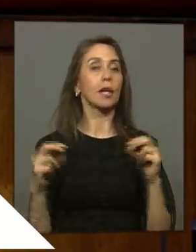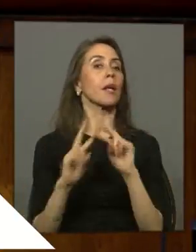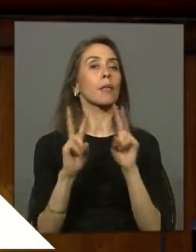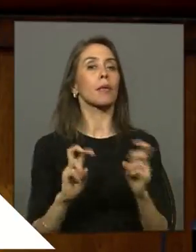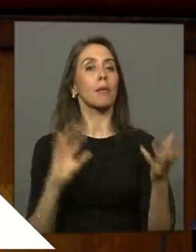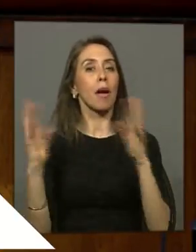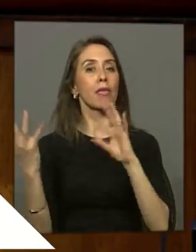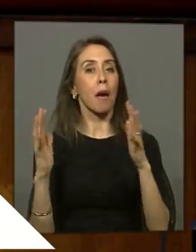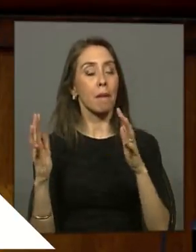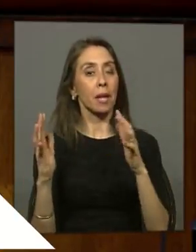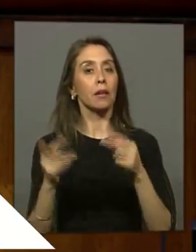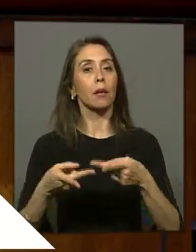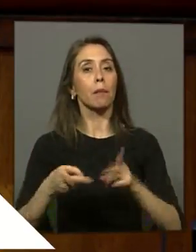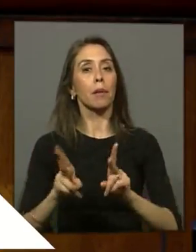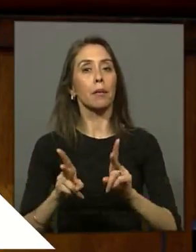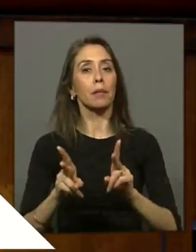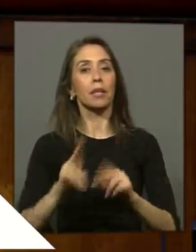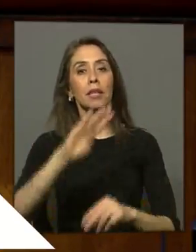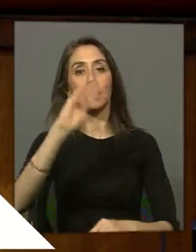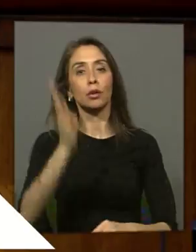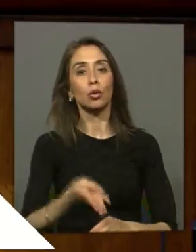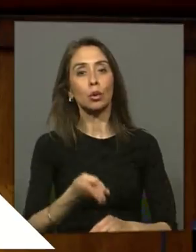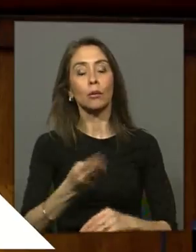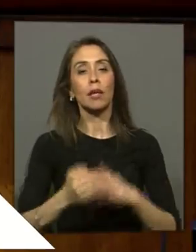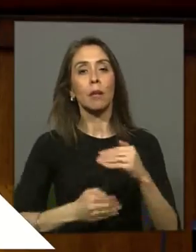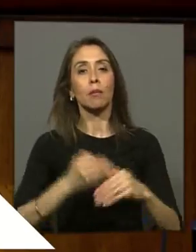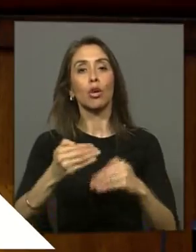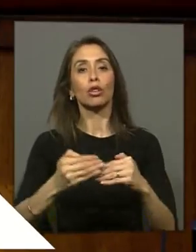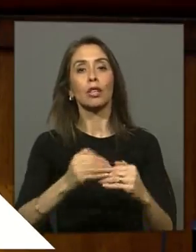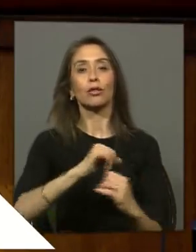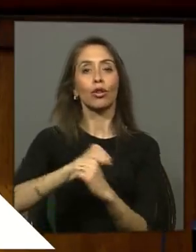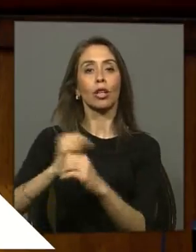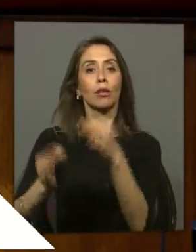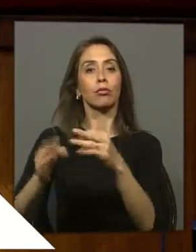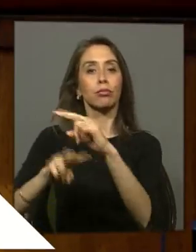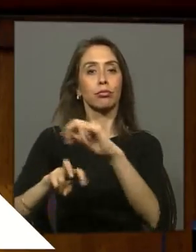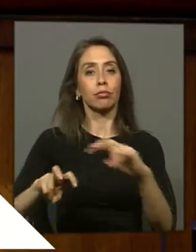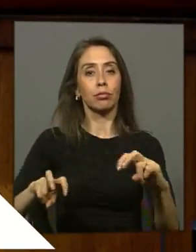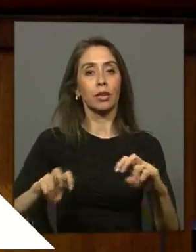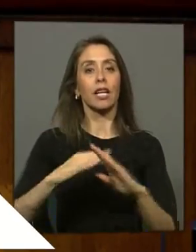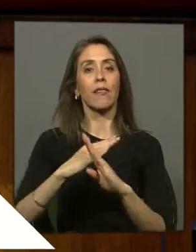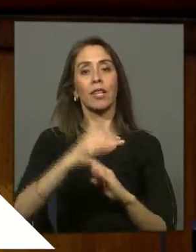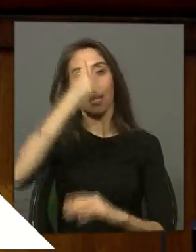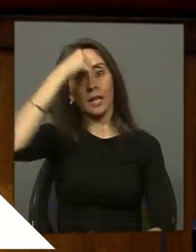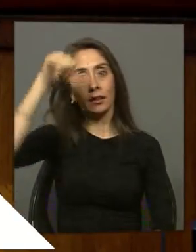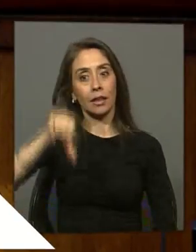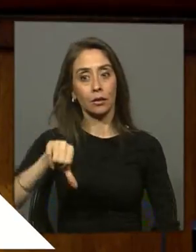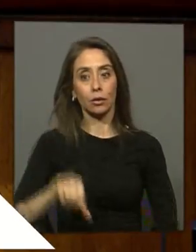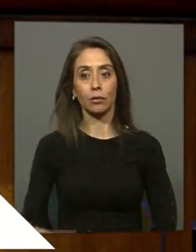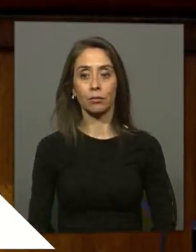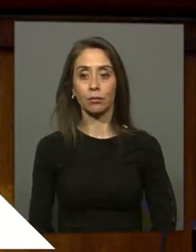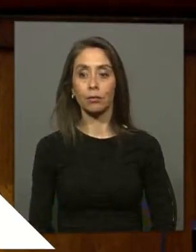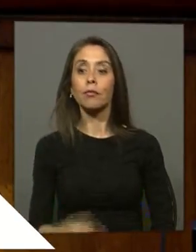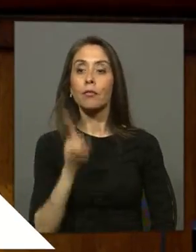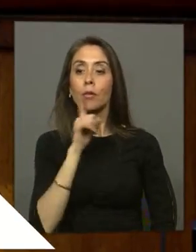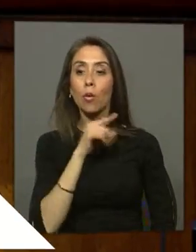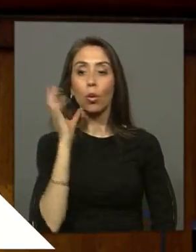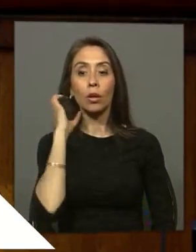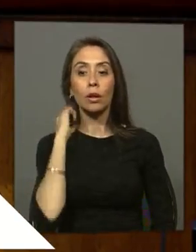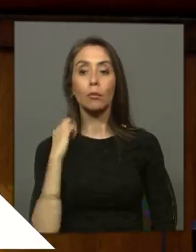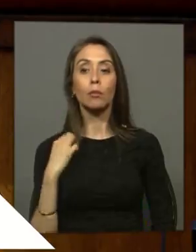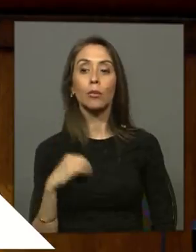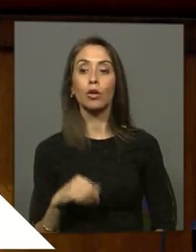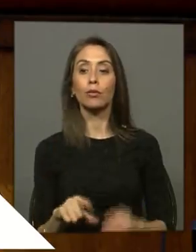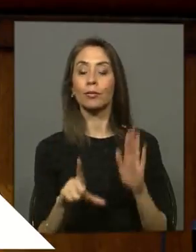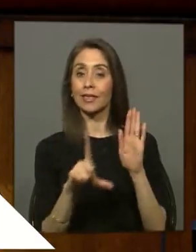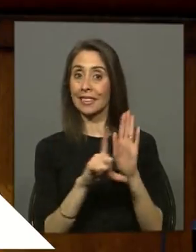medioambientales lo que les permite suspender el proceso en su contra y evitar así sanciones por último en esta materia de tipo